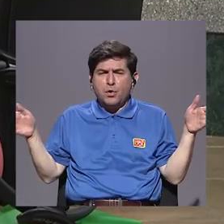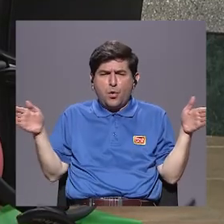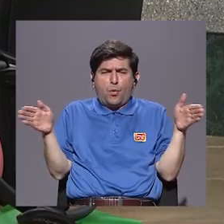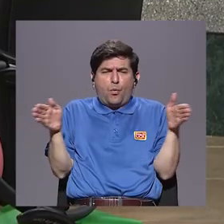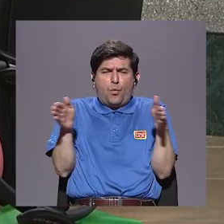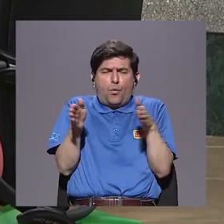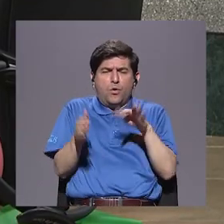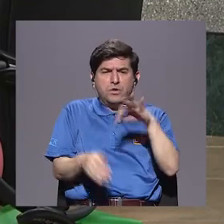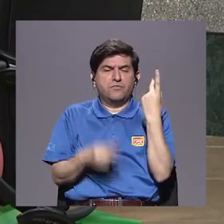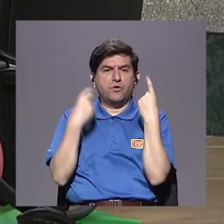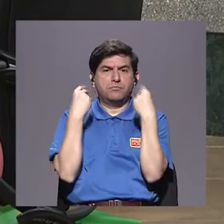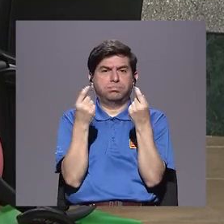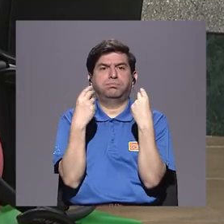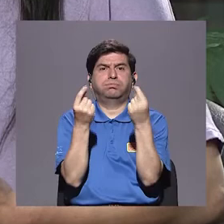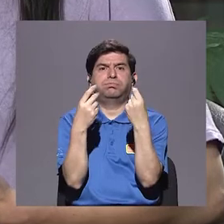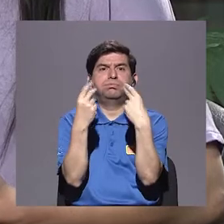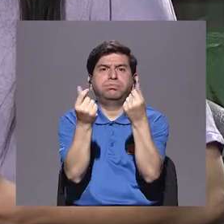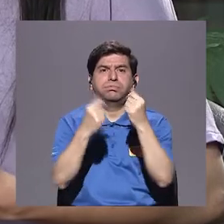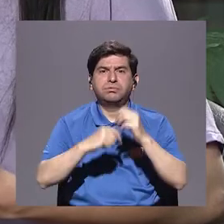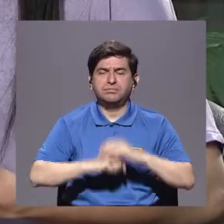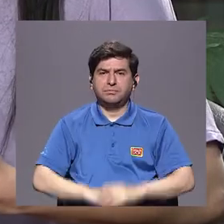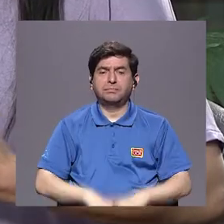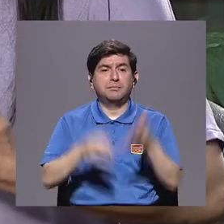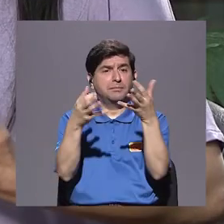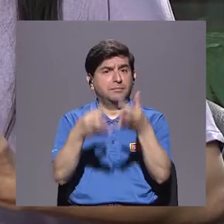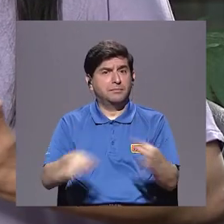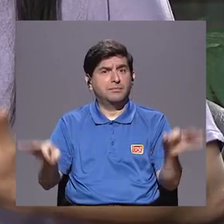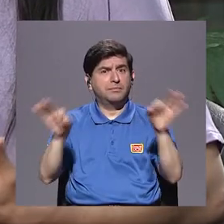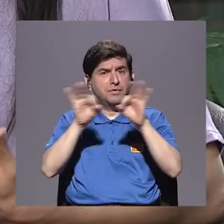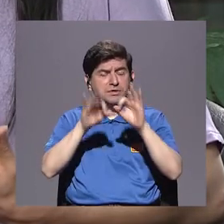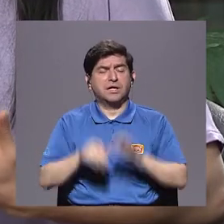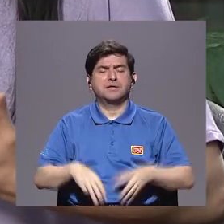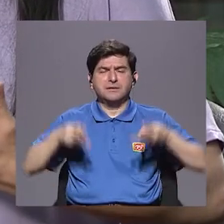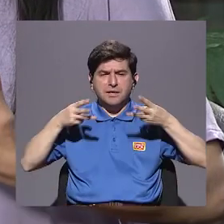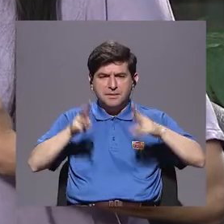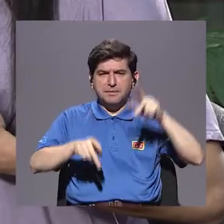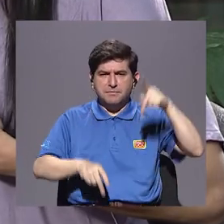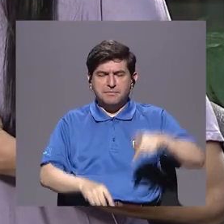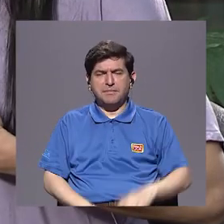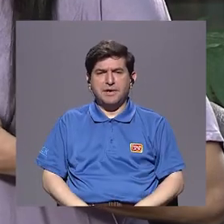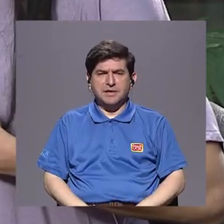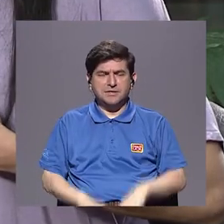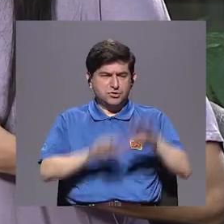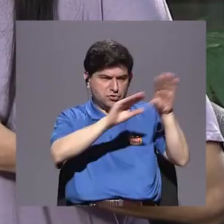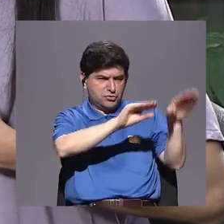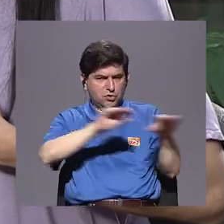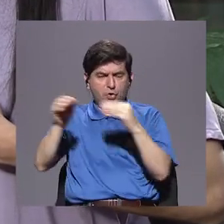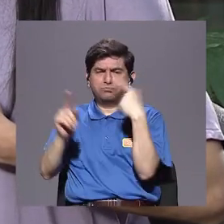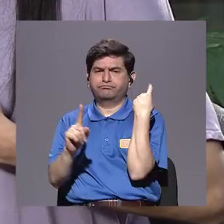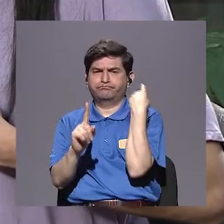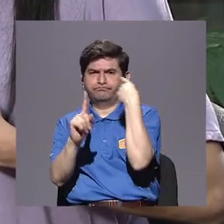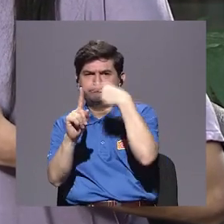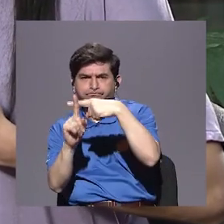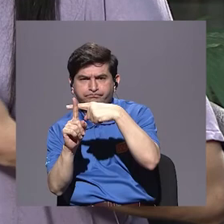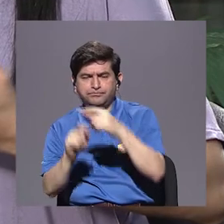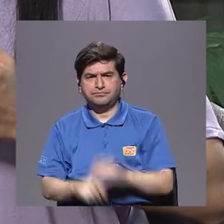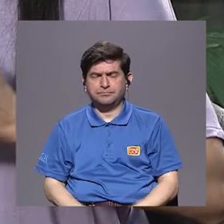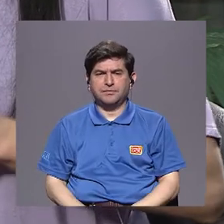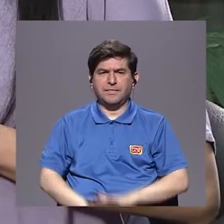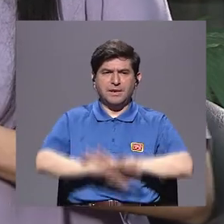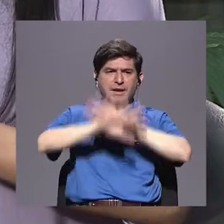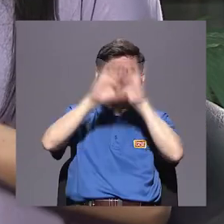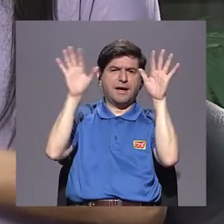de peso de una manera acelerada, es importante, el Pilates nos hace una transferencia muy positiva,